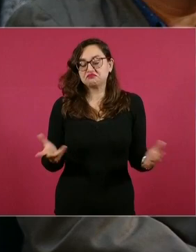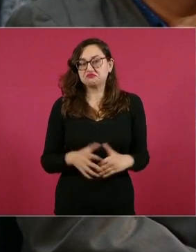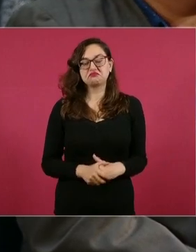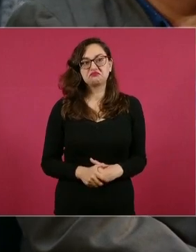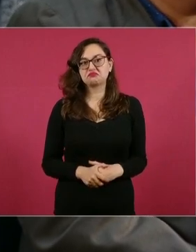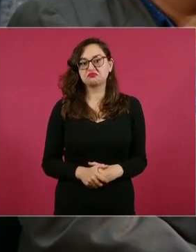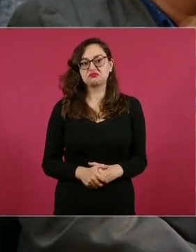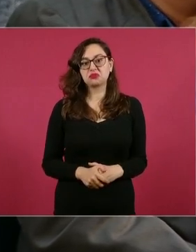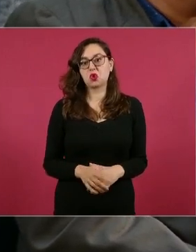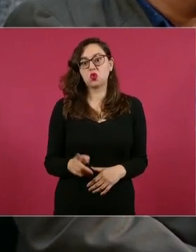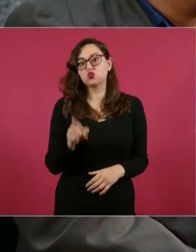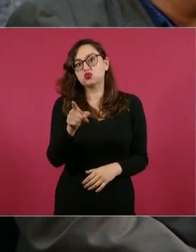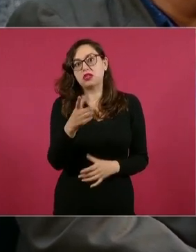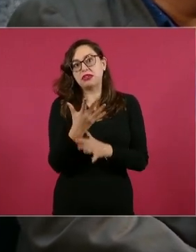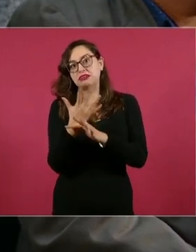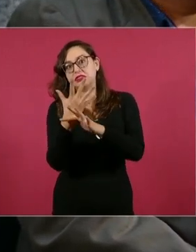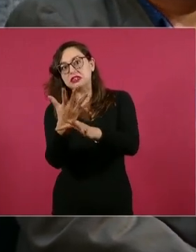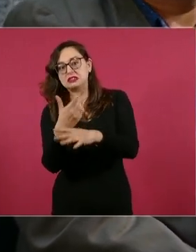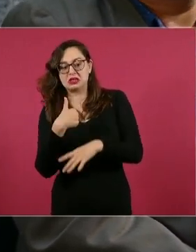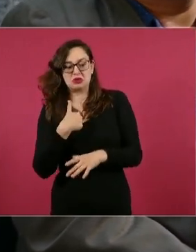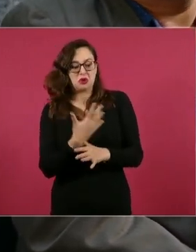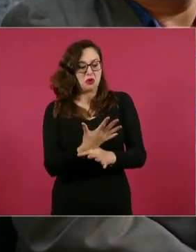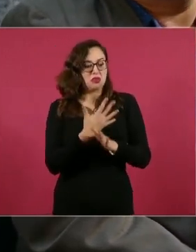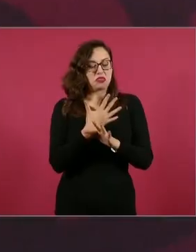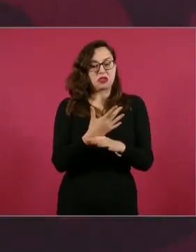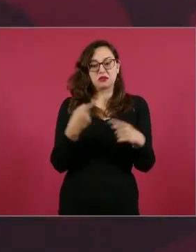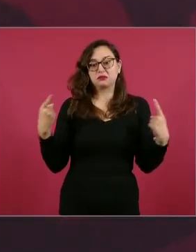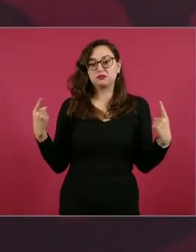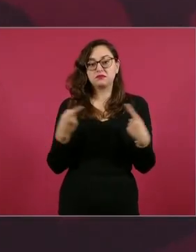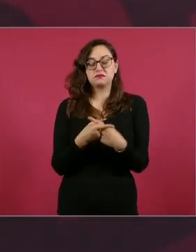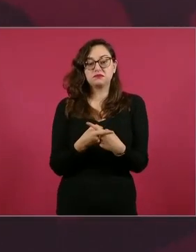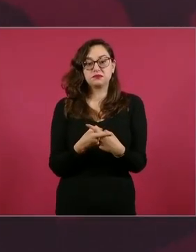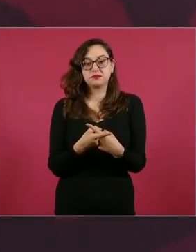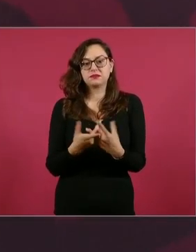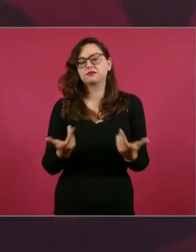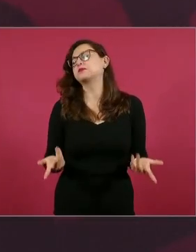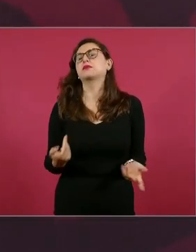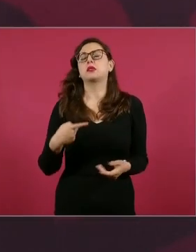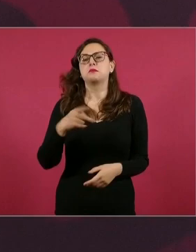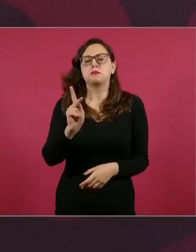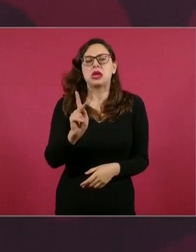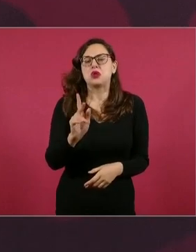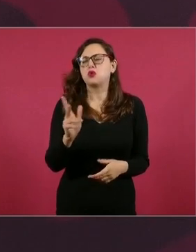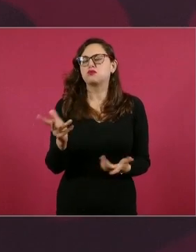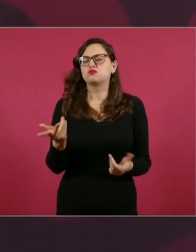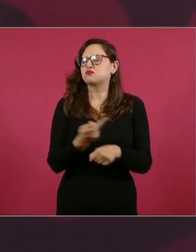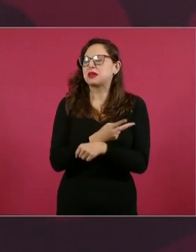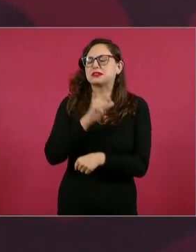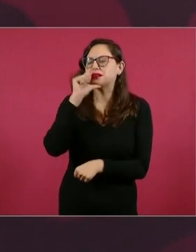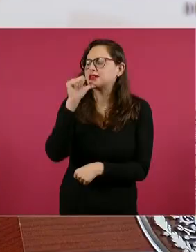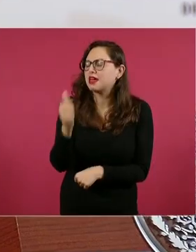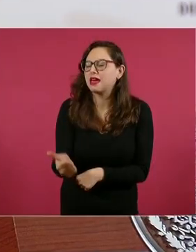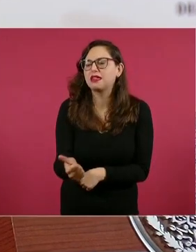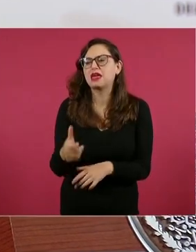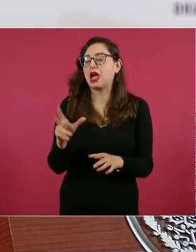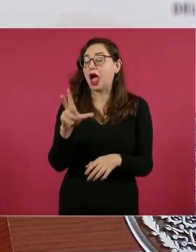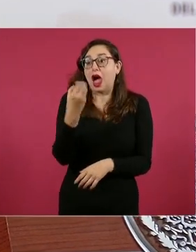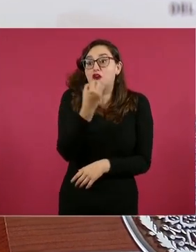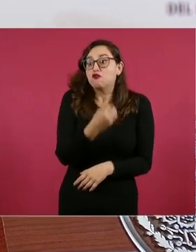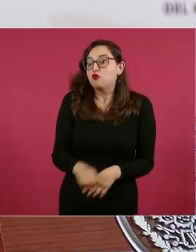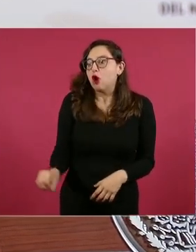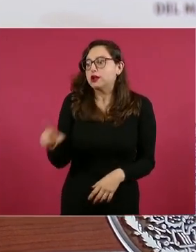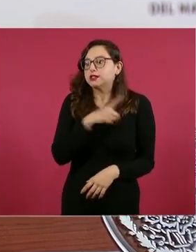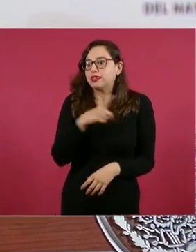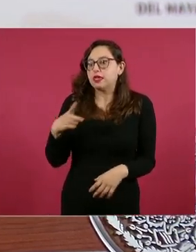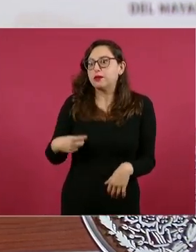no no hay coincidencia y que hagamos tenos no tenemos por qué coincidir no